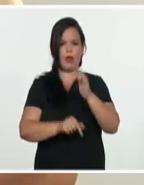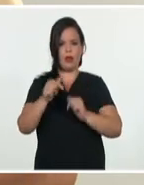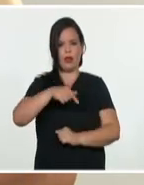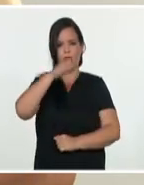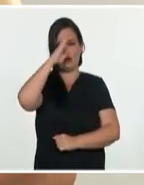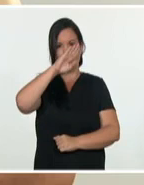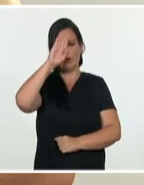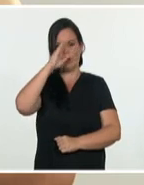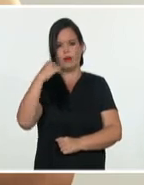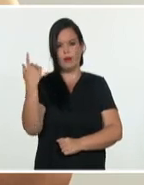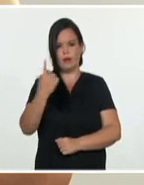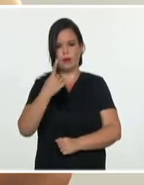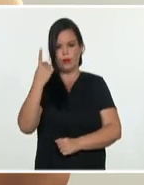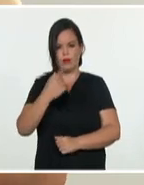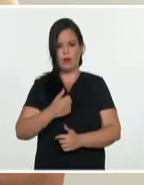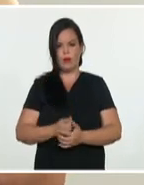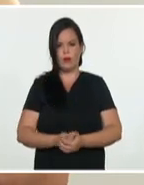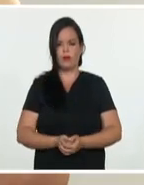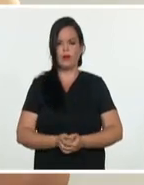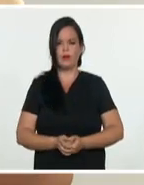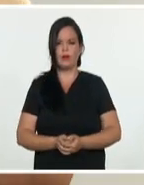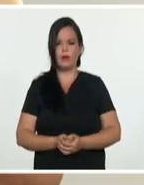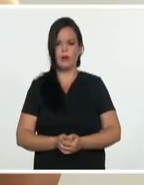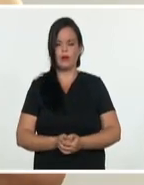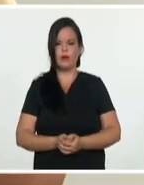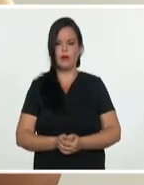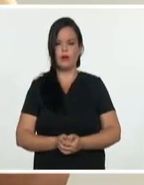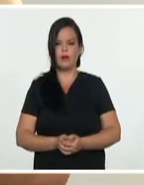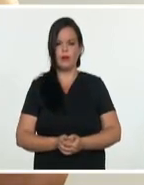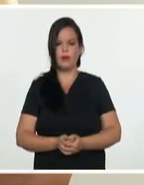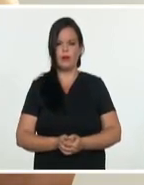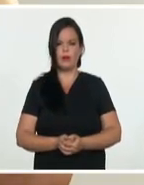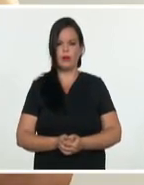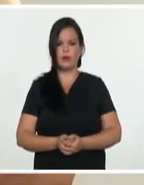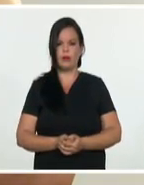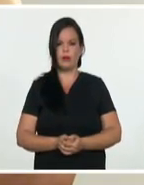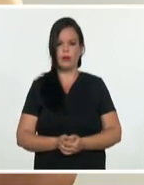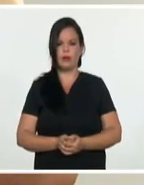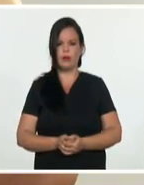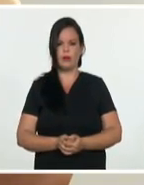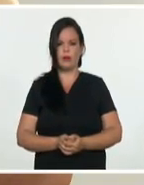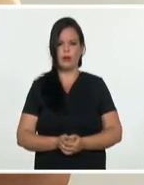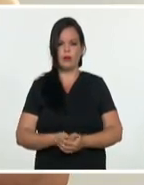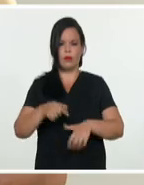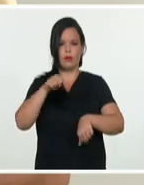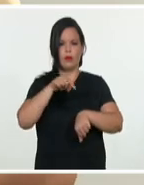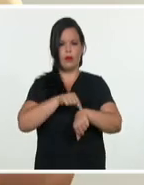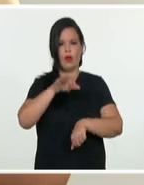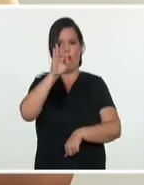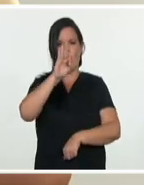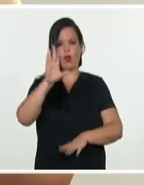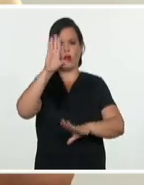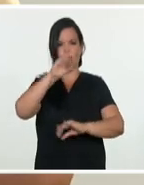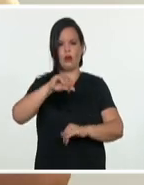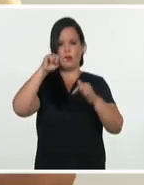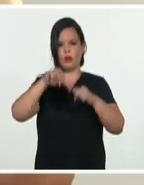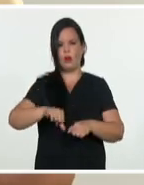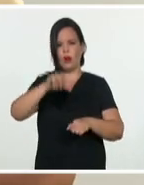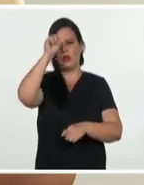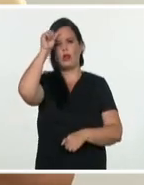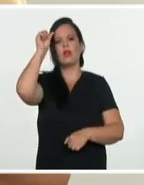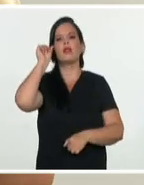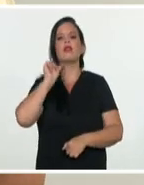del Ministerio de Energía y Minas. En este minuto, pasadas las 8 de la noche de este sábado 15 de